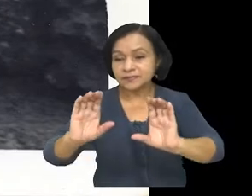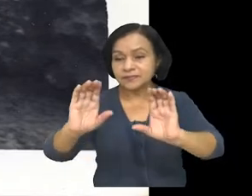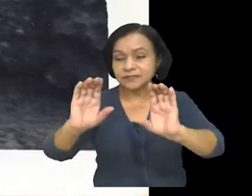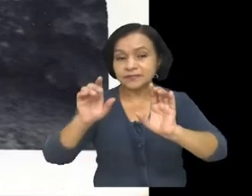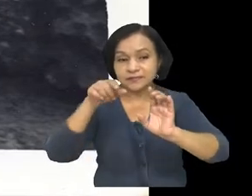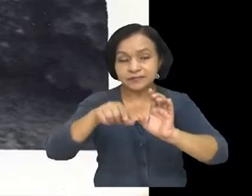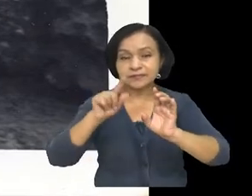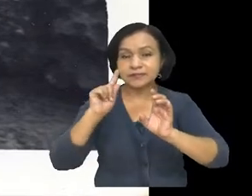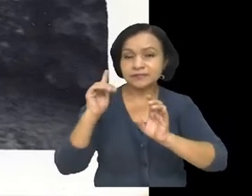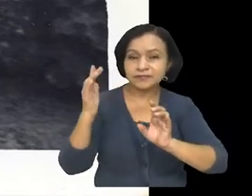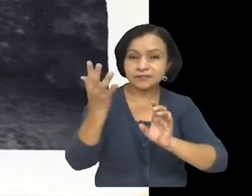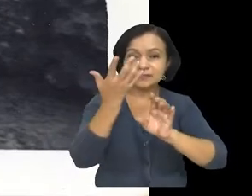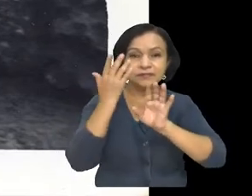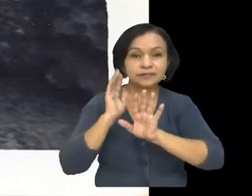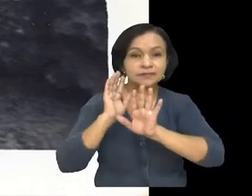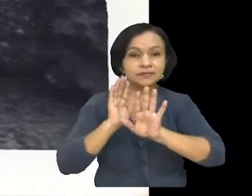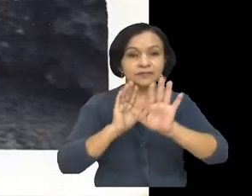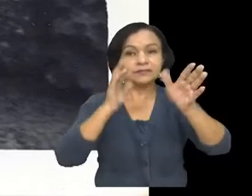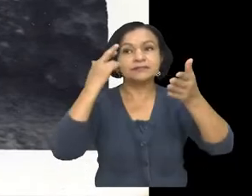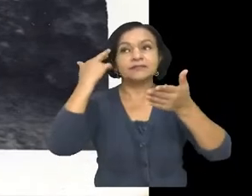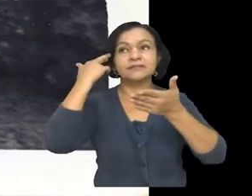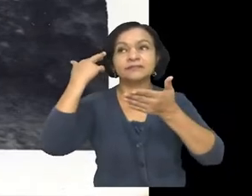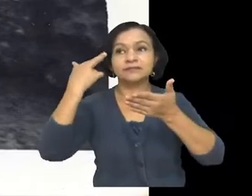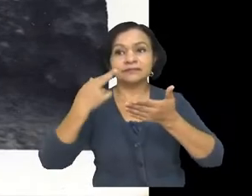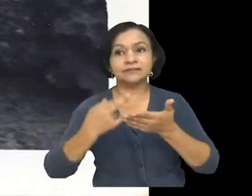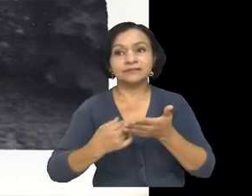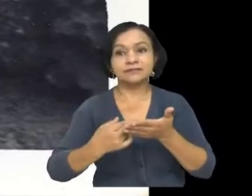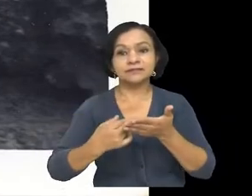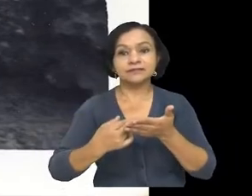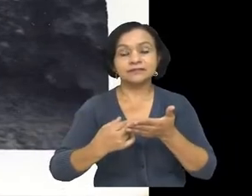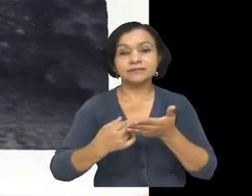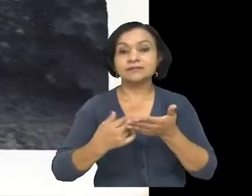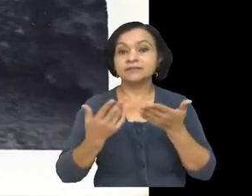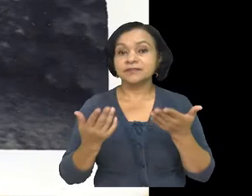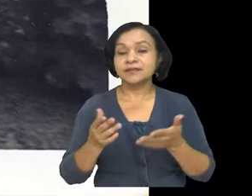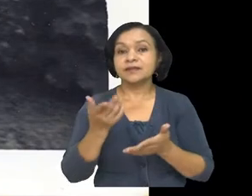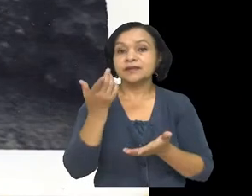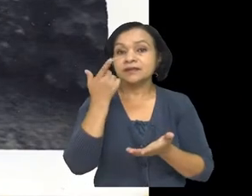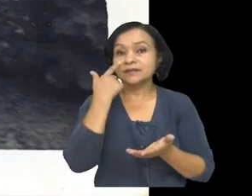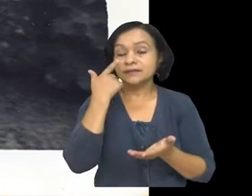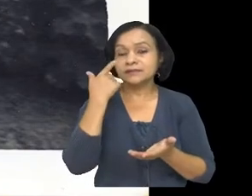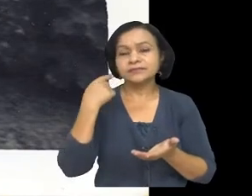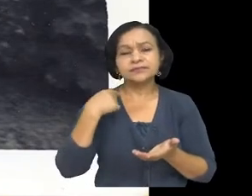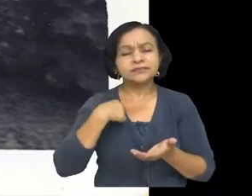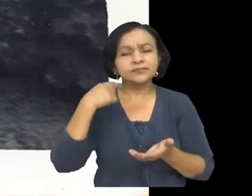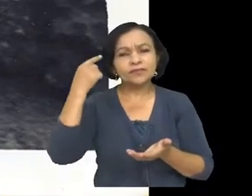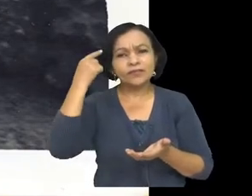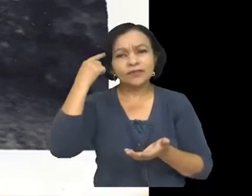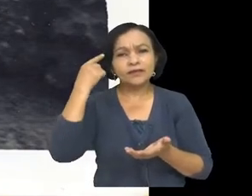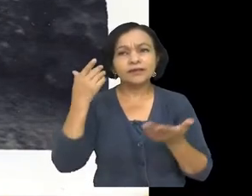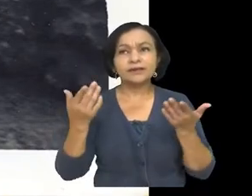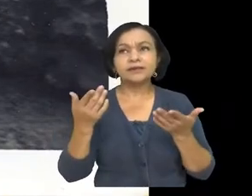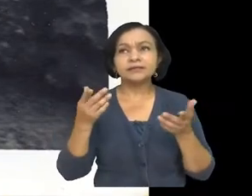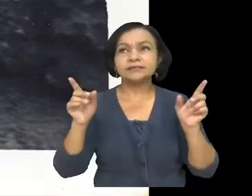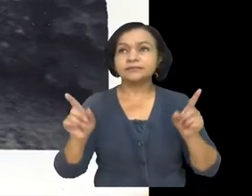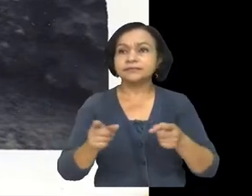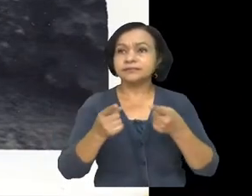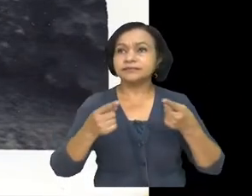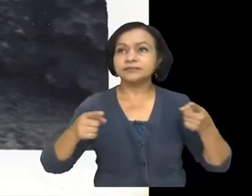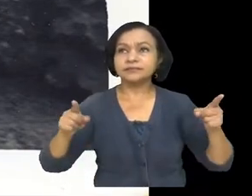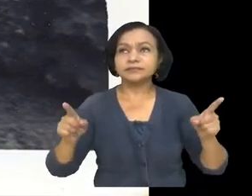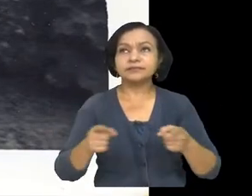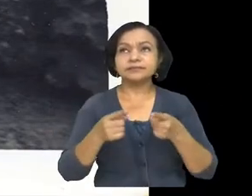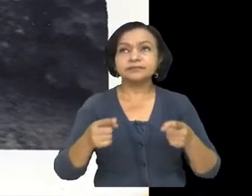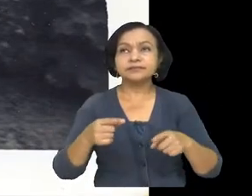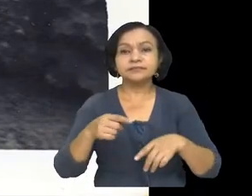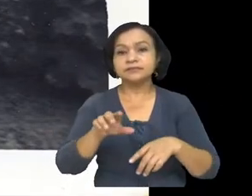nos quedó, ¿verdad?, como un recuerdo de esa lucha. Mira, yo creo que al final la música en ese momento ya